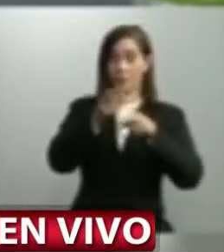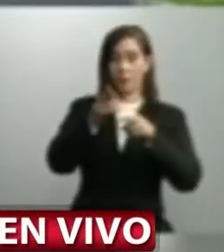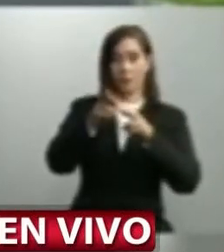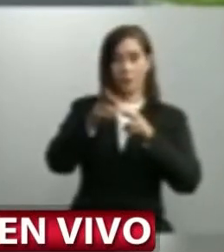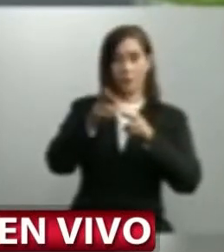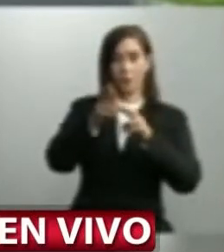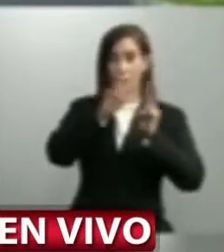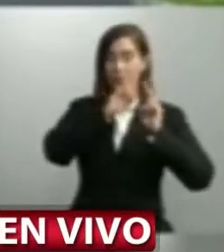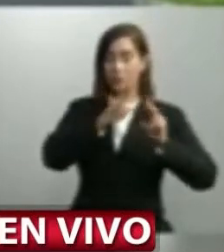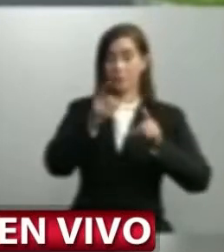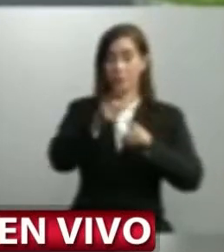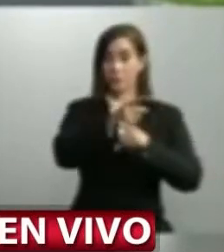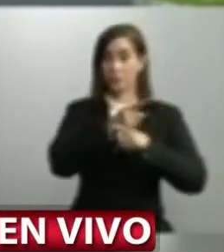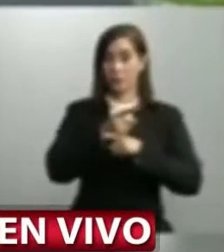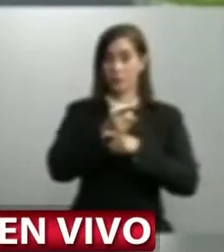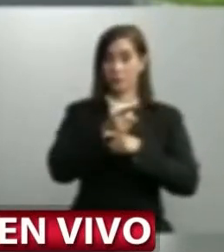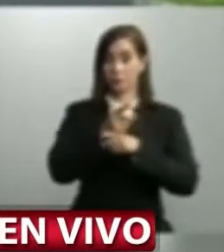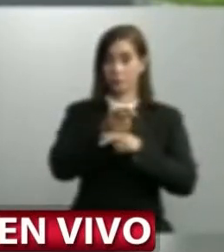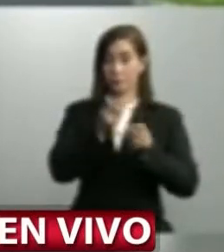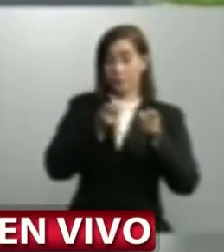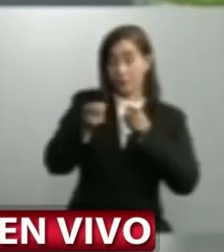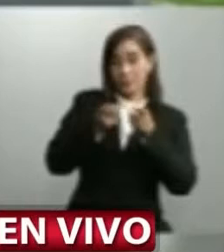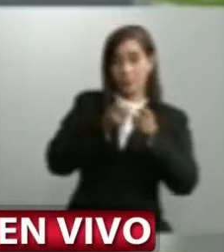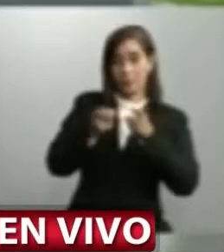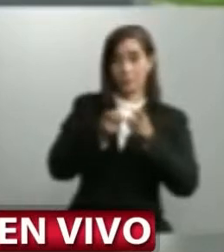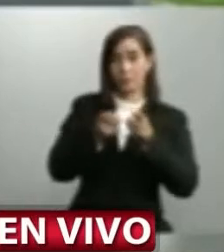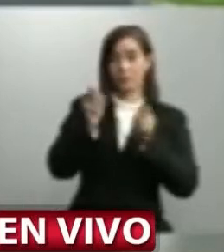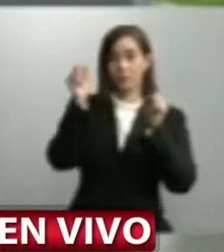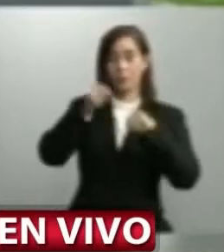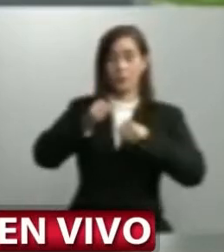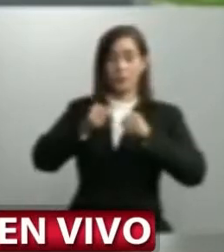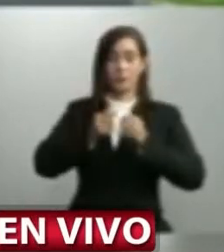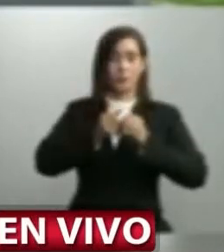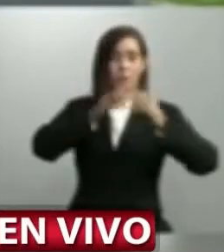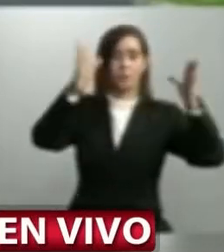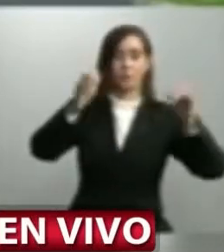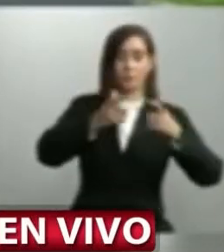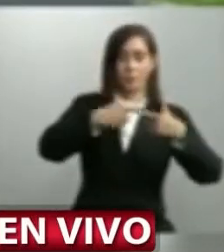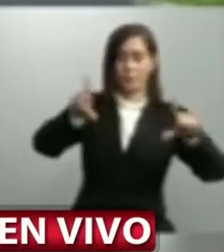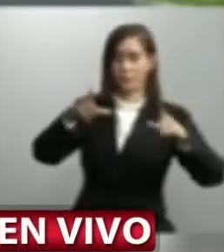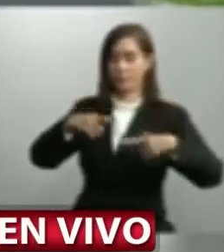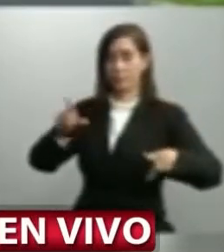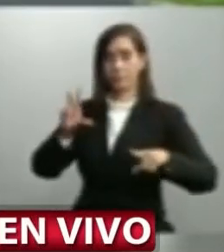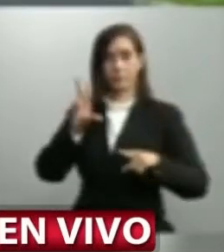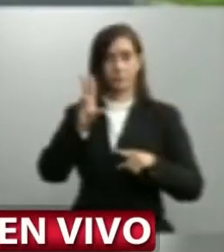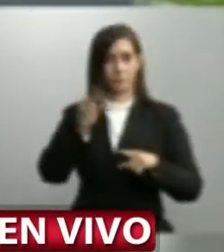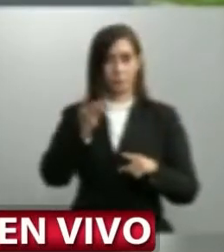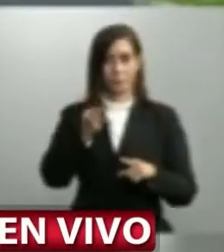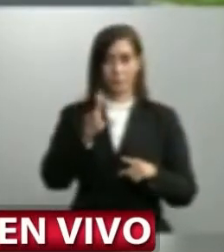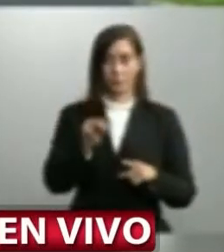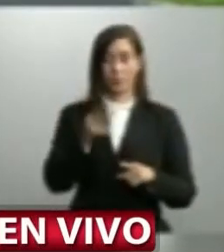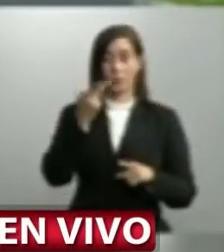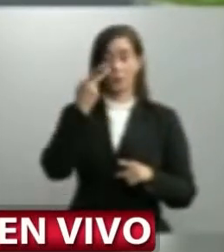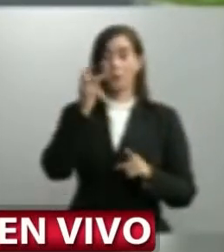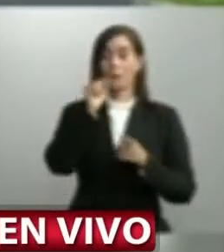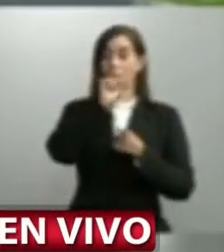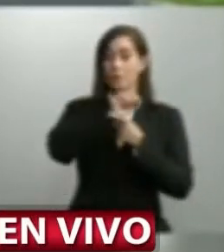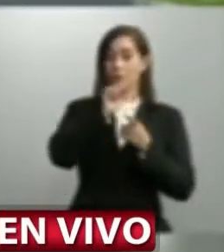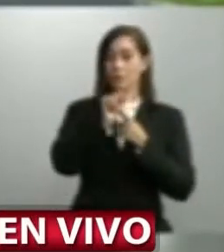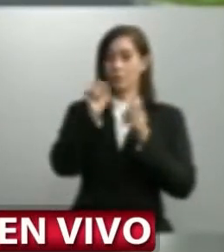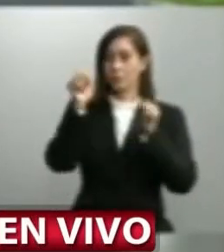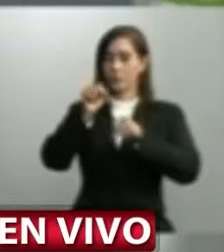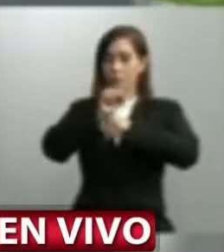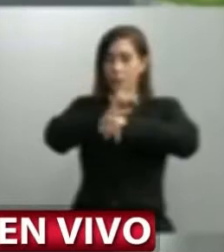de ser prudente, de no exponerse a situaciones que puedan implicar un